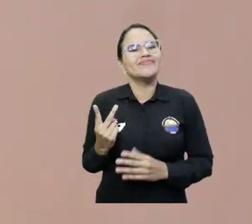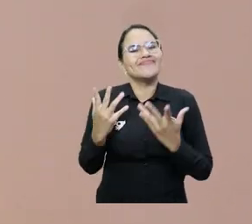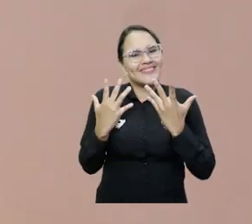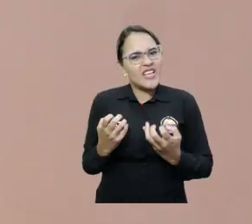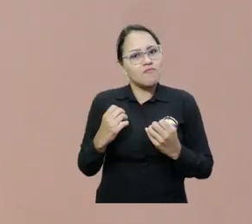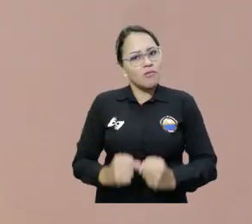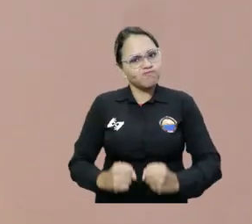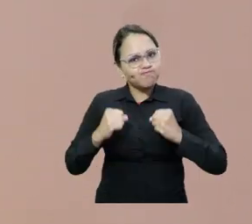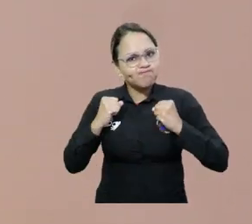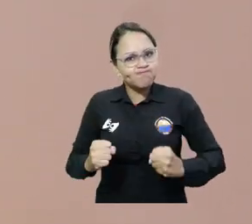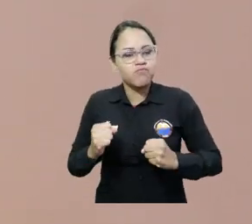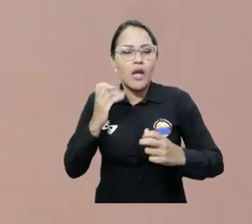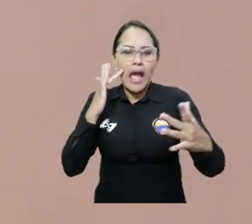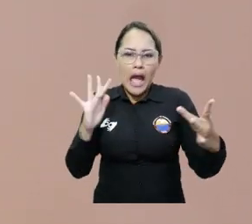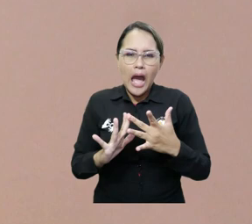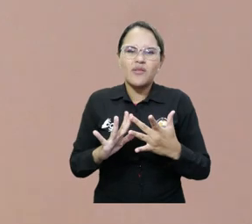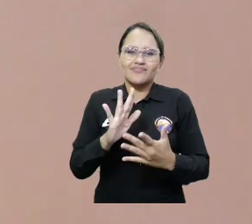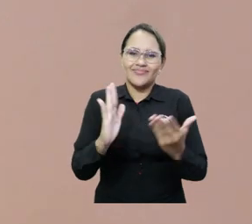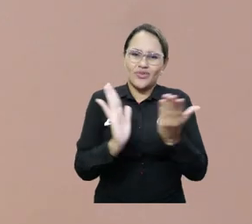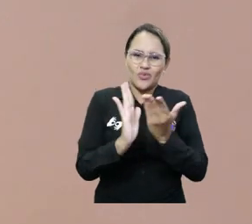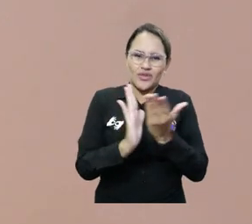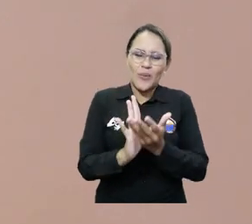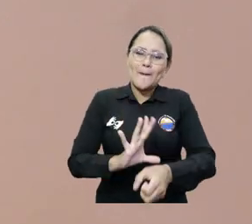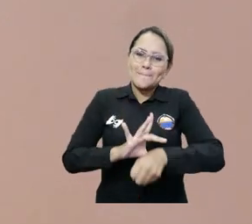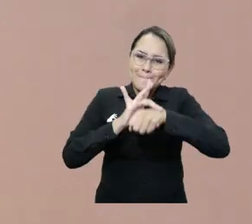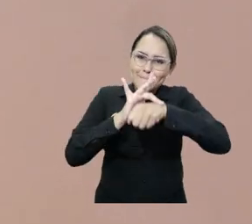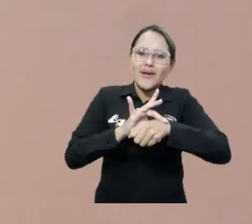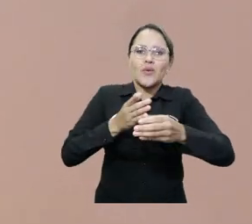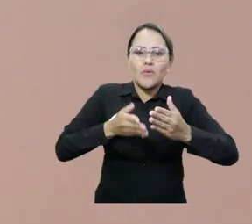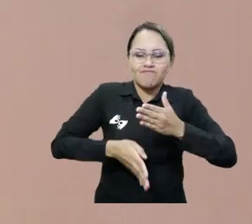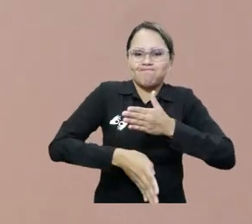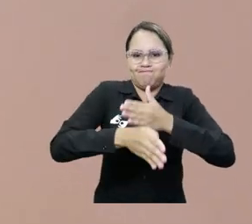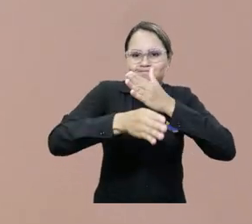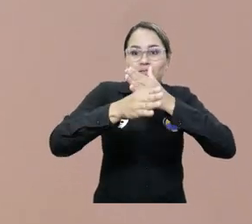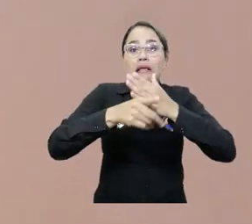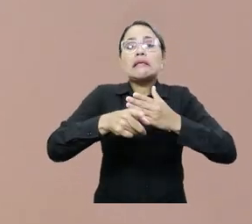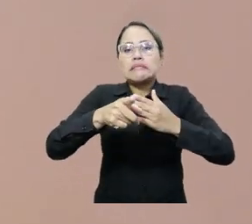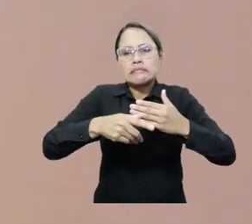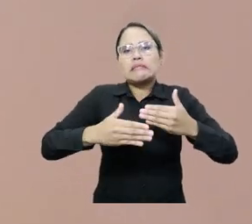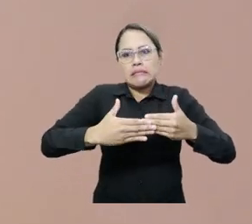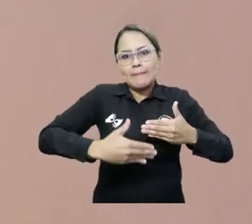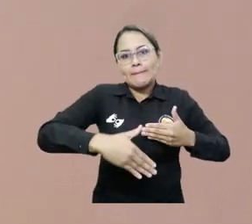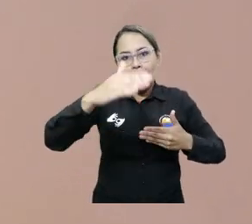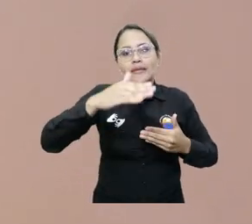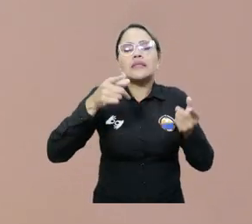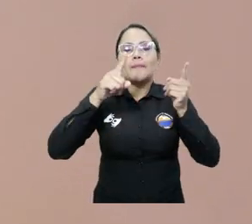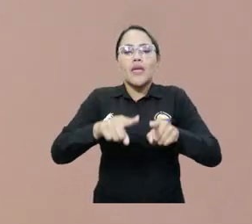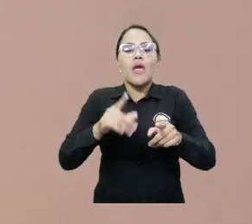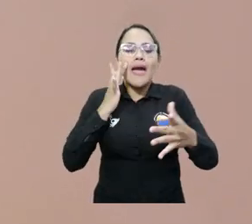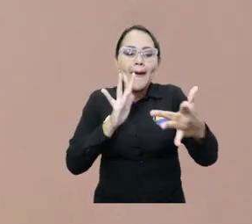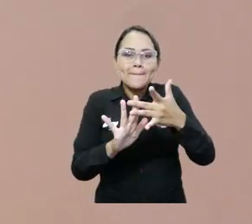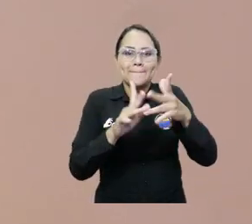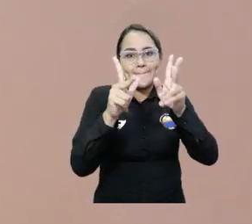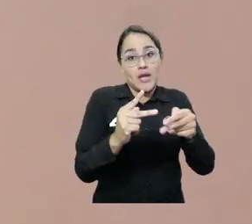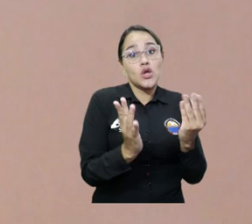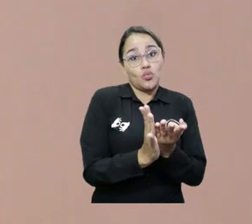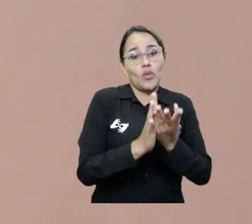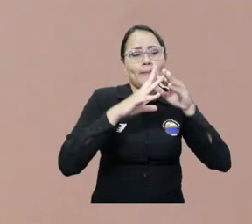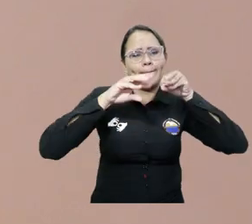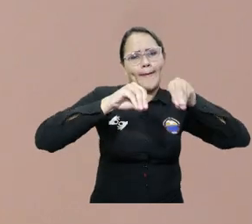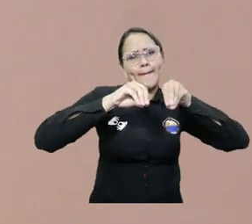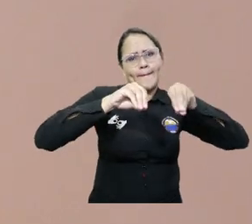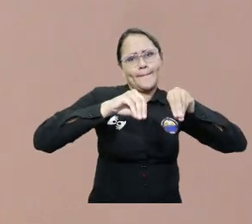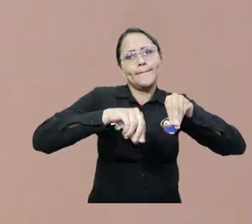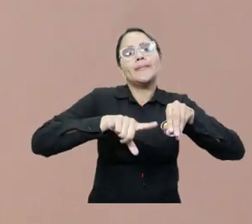educación médica continuada, tanto con los estudiantes como se hace en las aulas, como con nuestros